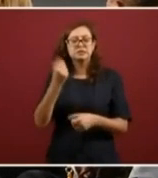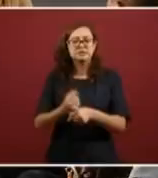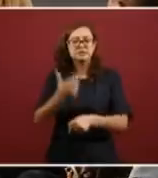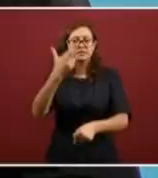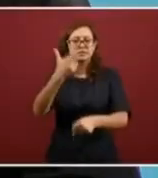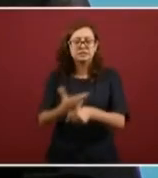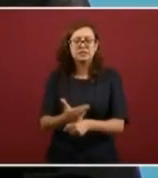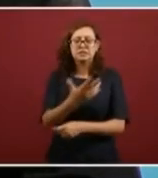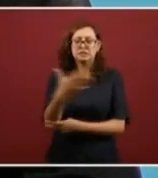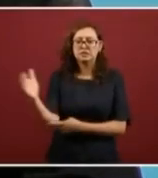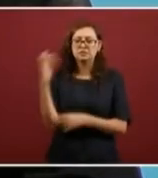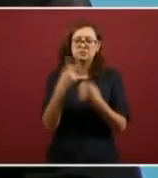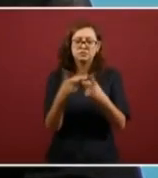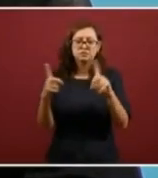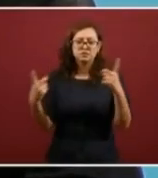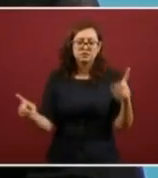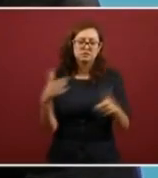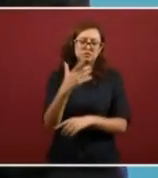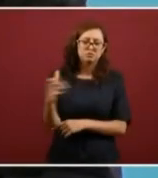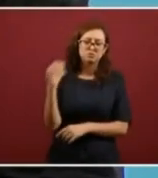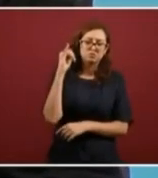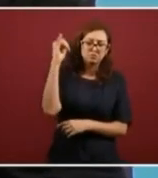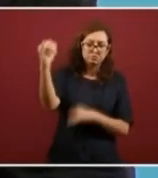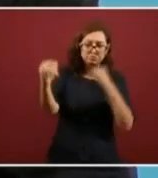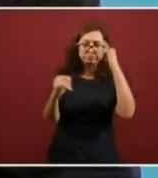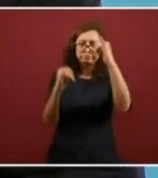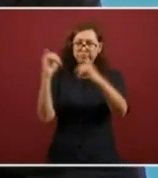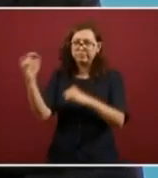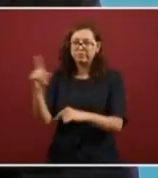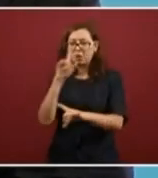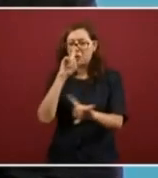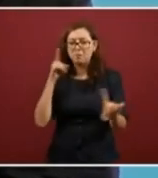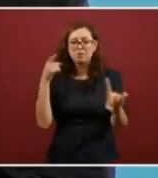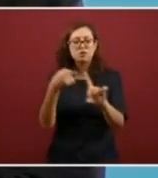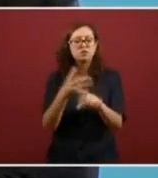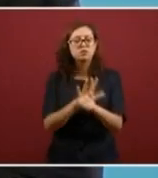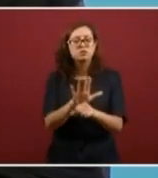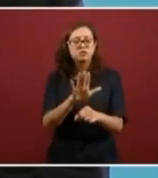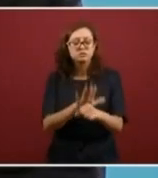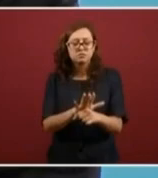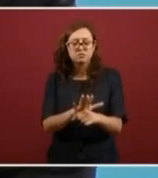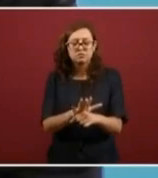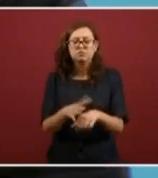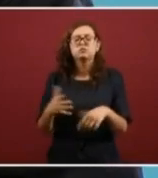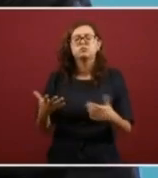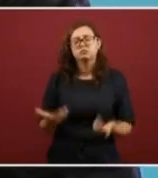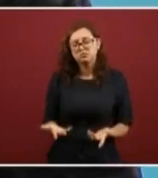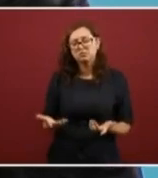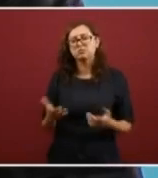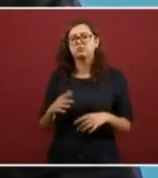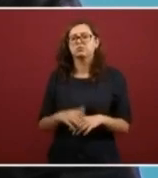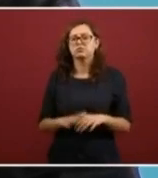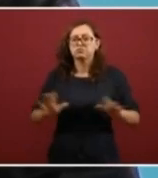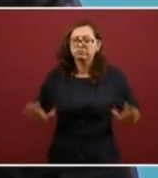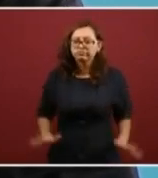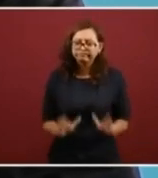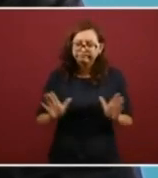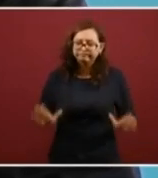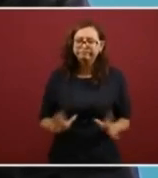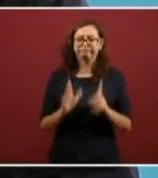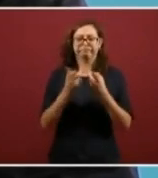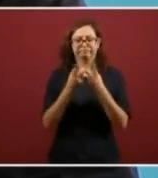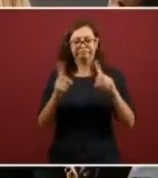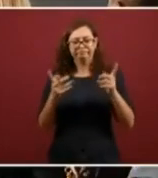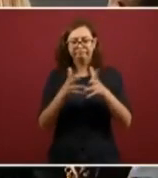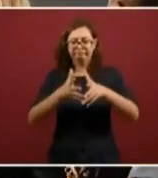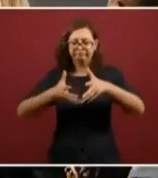Rural, que tiene como función atender al desarrollo e impulsar el desarrollo y el crecimiento